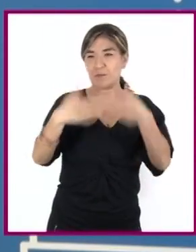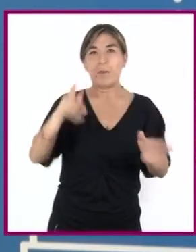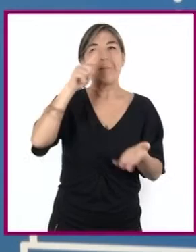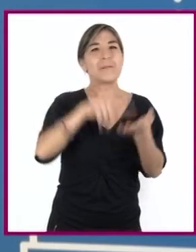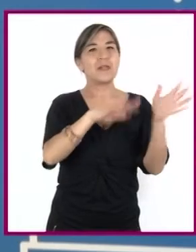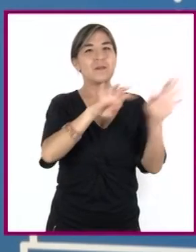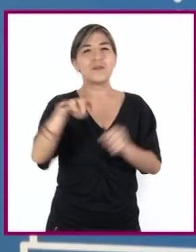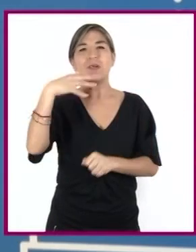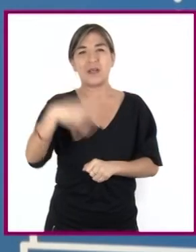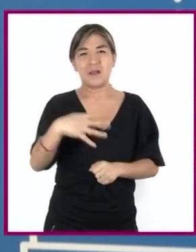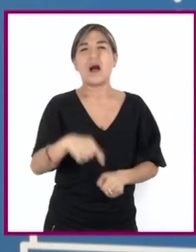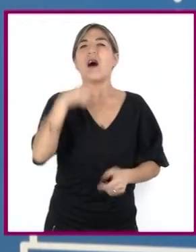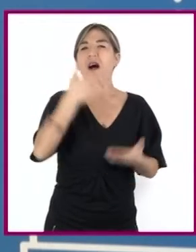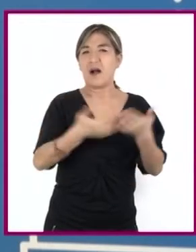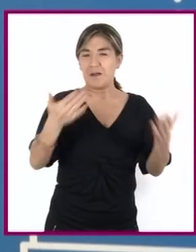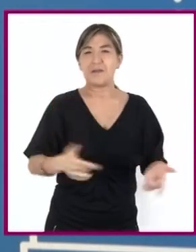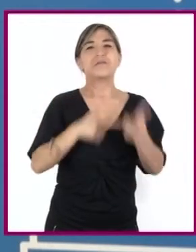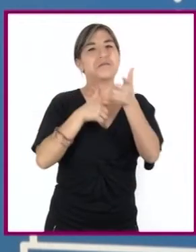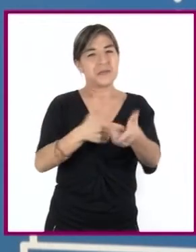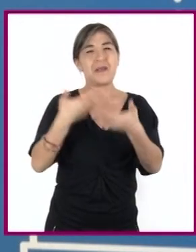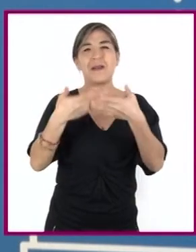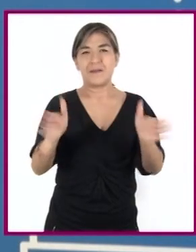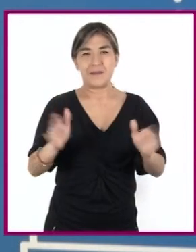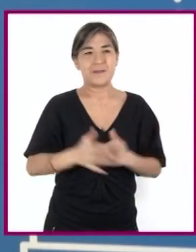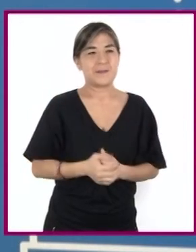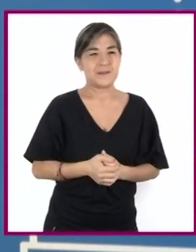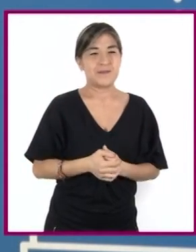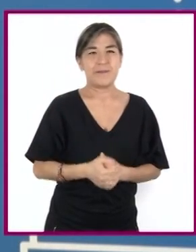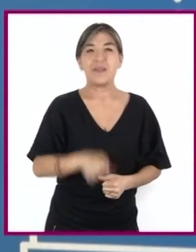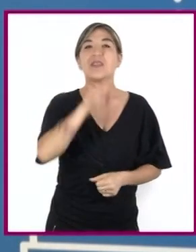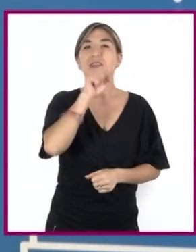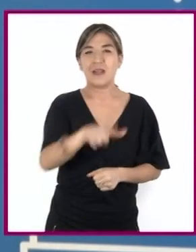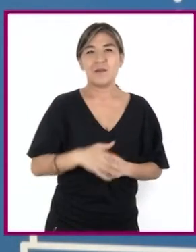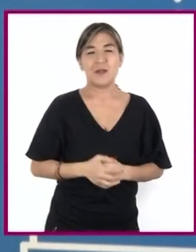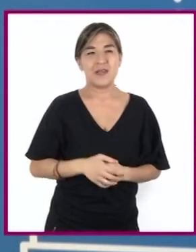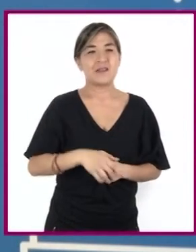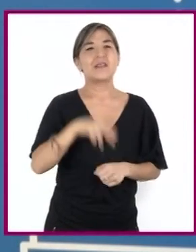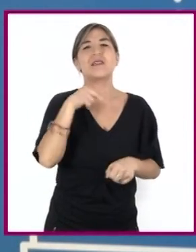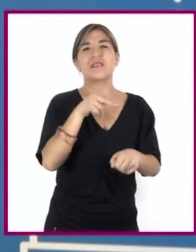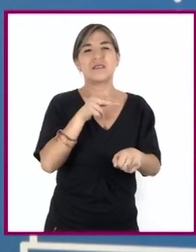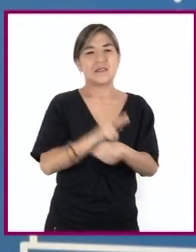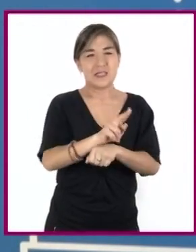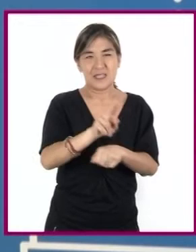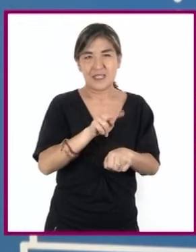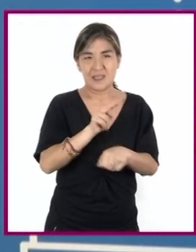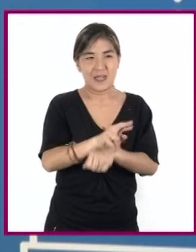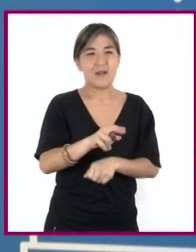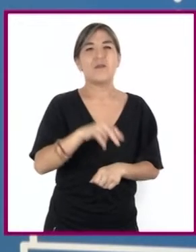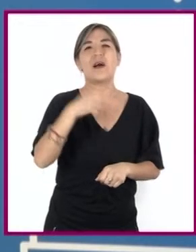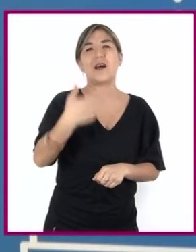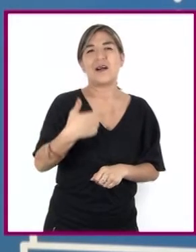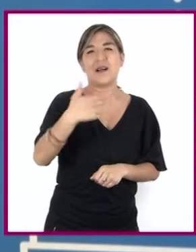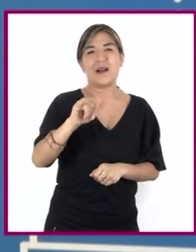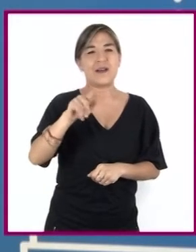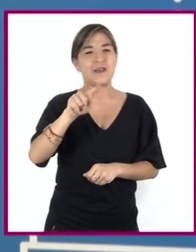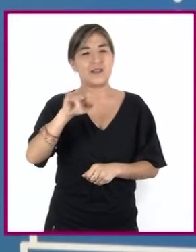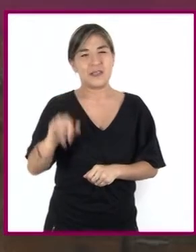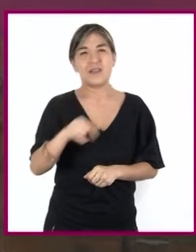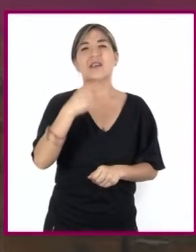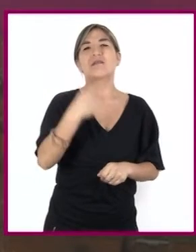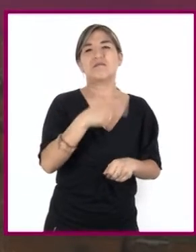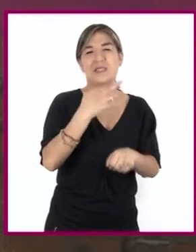1914 y prevalece en la actualidad. También intervino en Nicaragua, Haití y la República